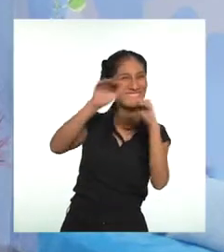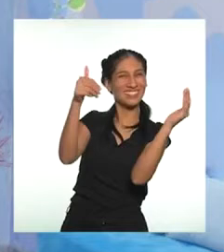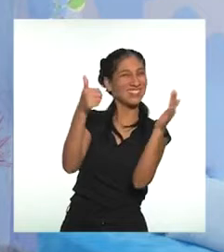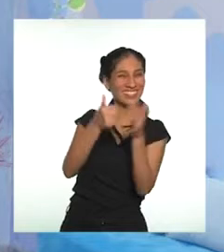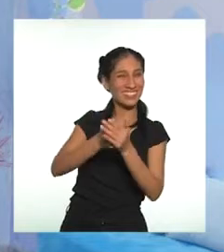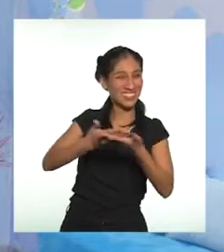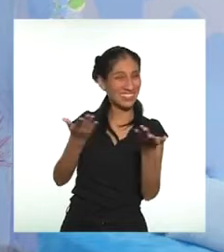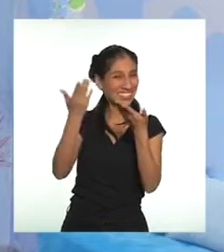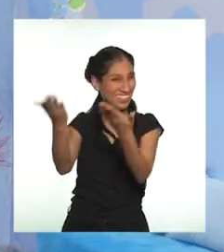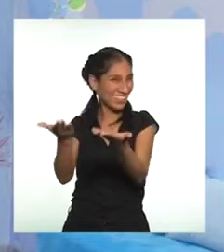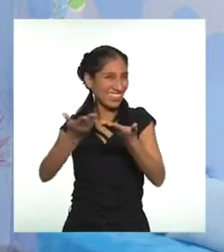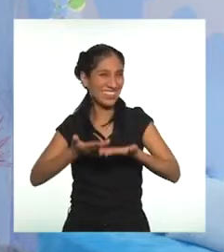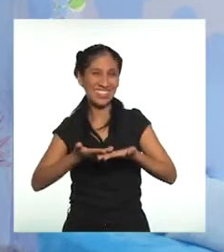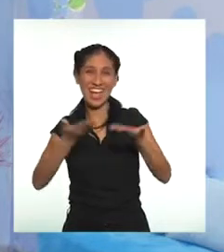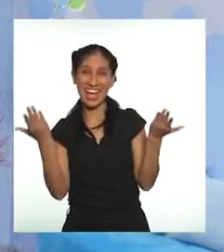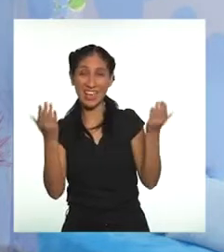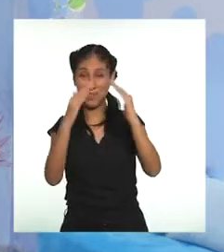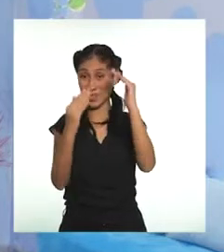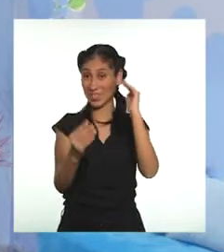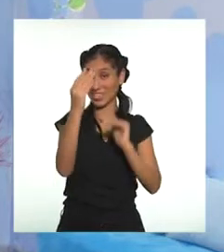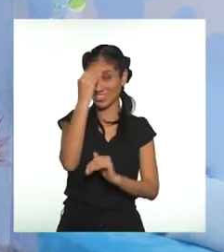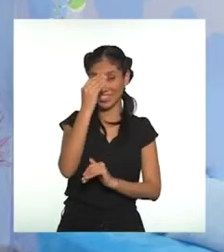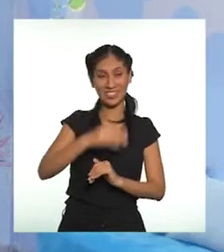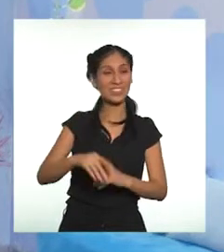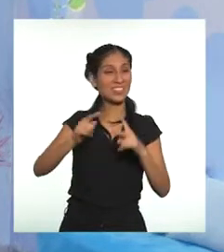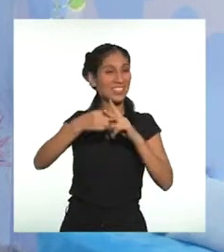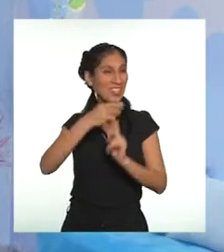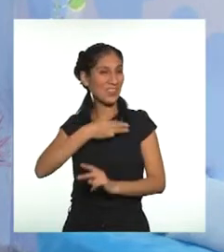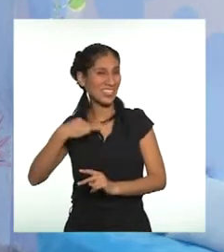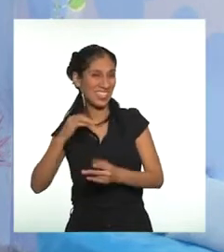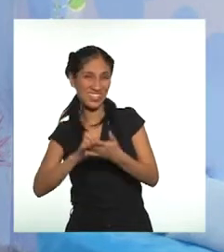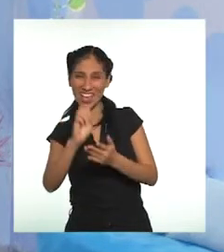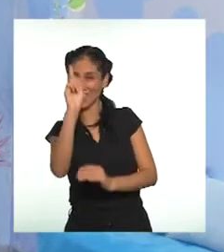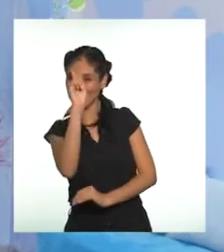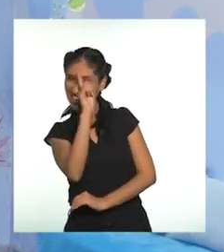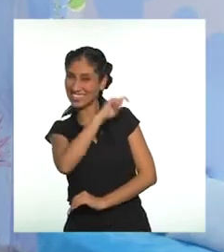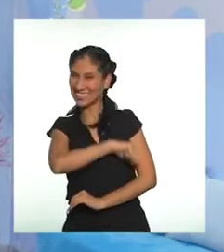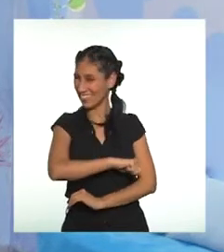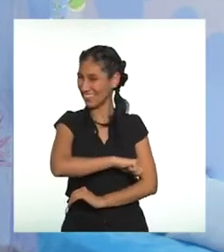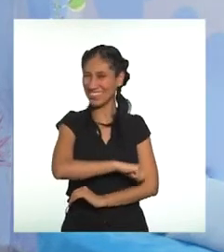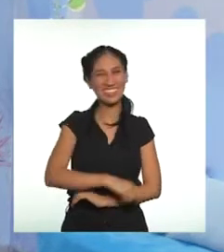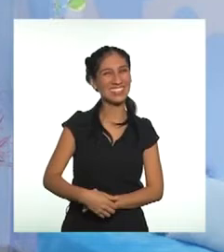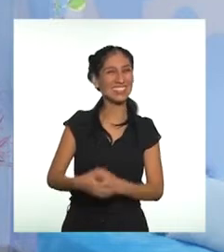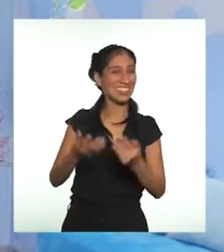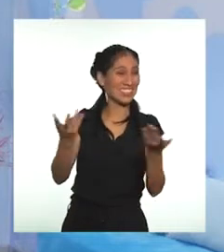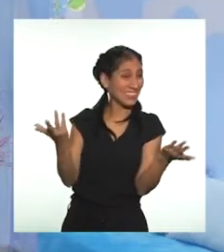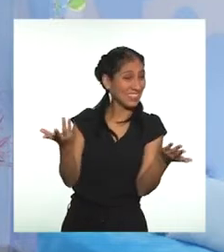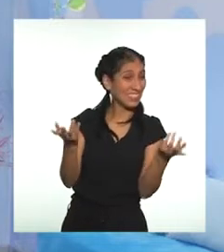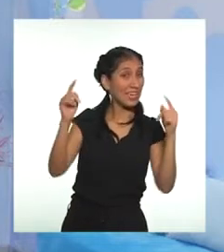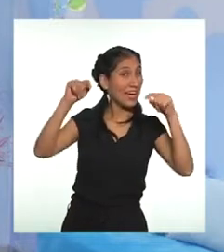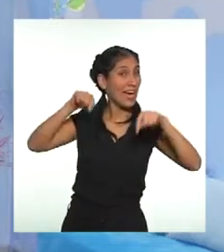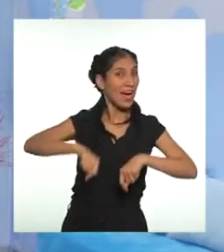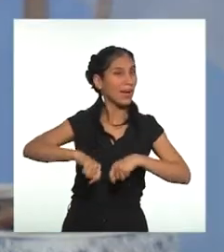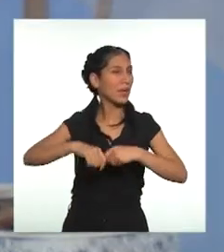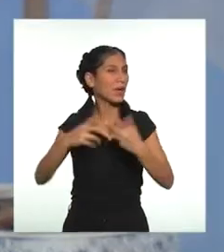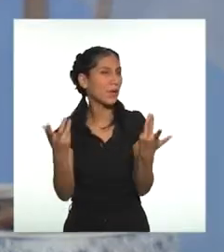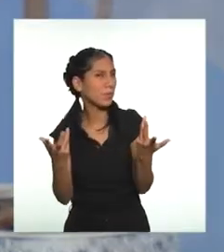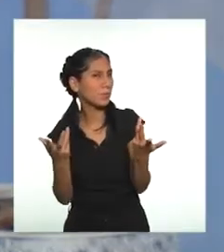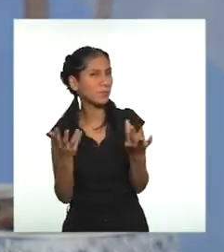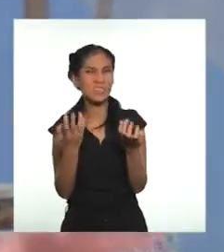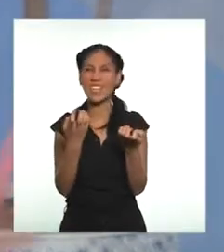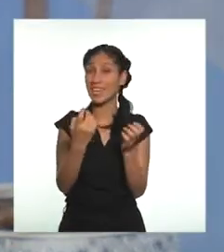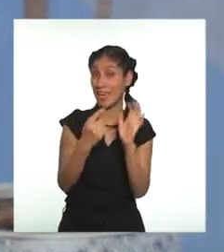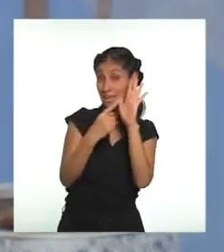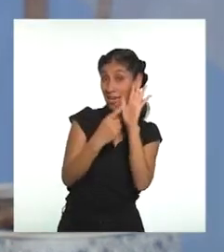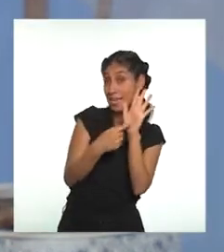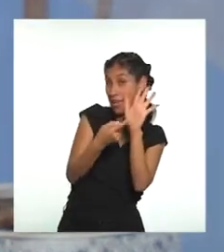Hola a todas y todos, bienvenidas y bienvenidos a Aprendo en Casa, una iniciativa del Ministerio de Educación. En esta